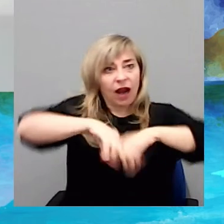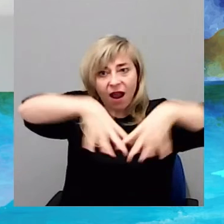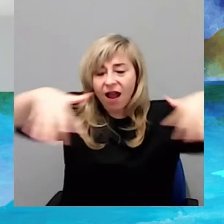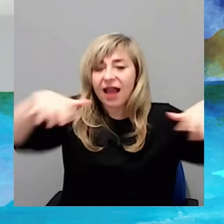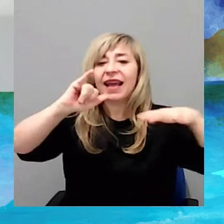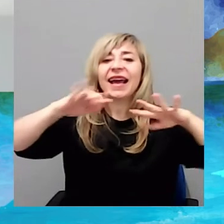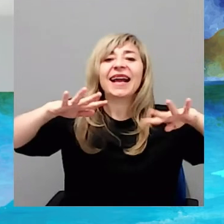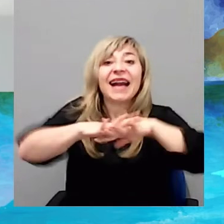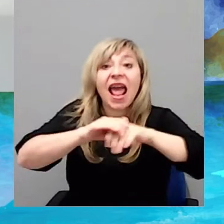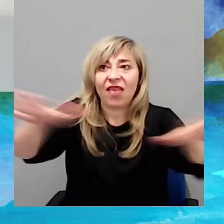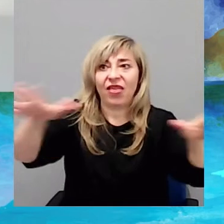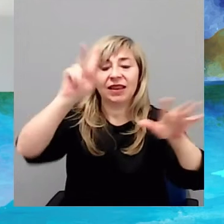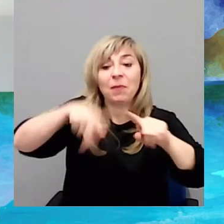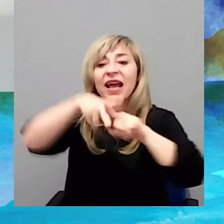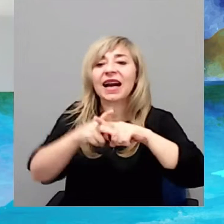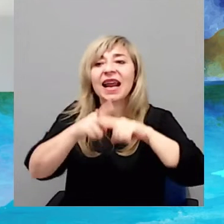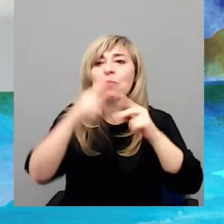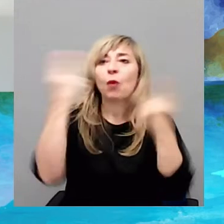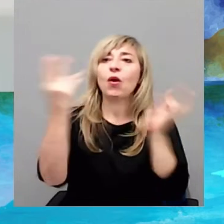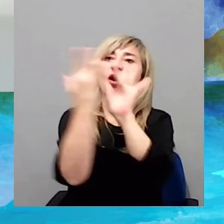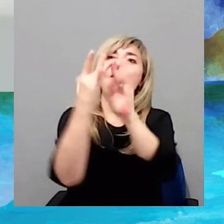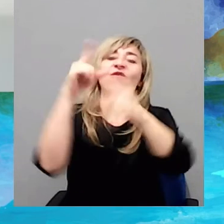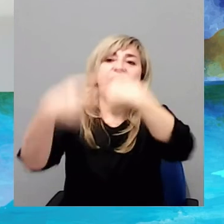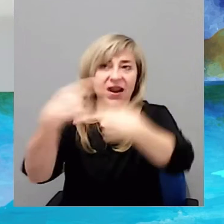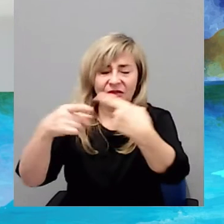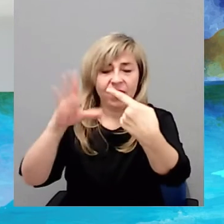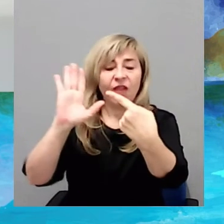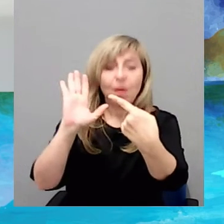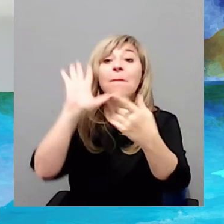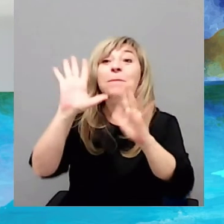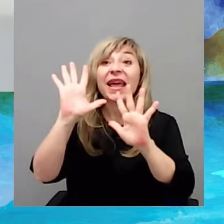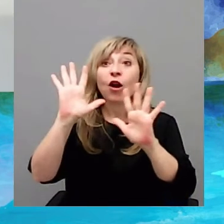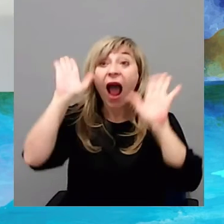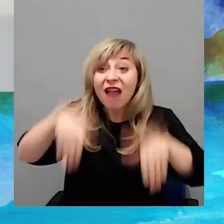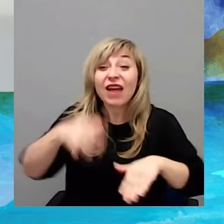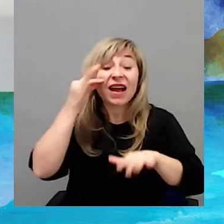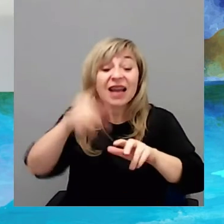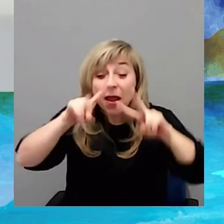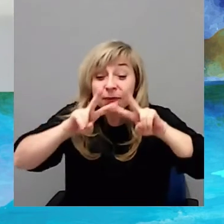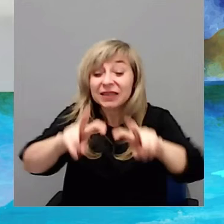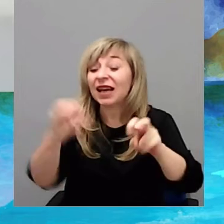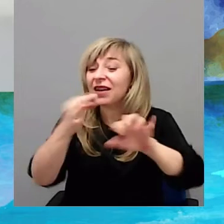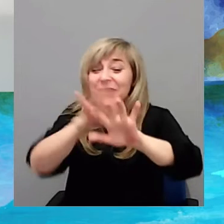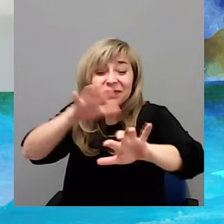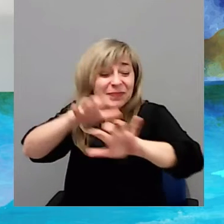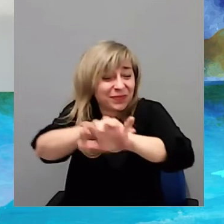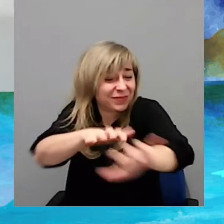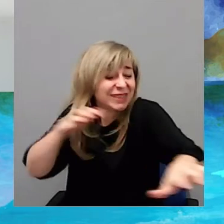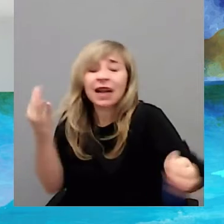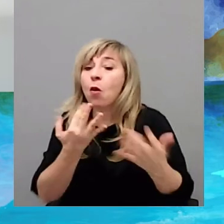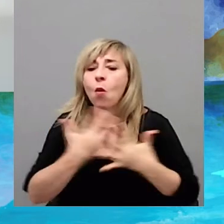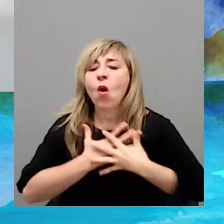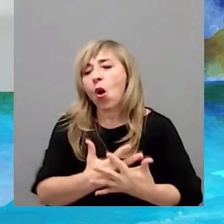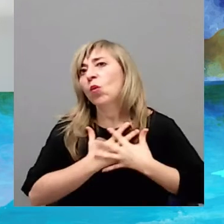to con have familias. resources to do workshops with families, De voluntariado, que al final es la investigación que desarrollamos, but parte the del desarrollo, volunteering eso ha sido